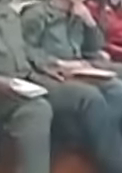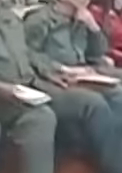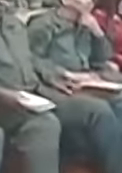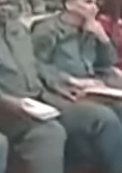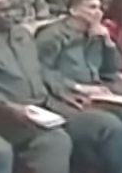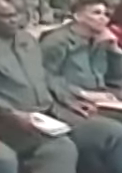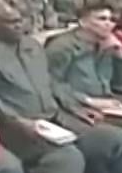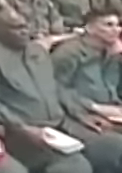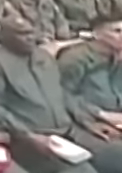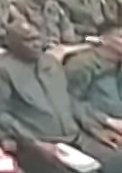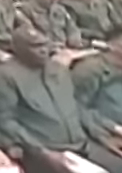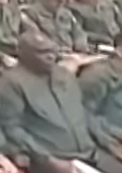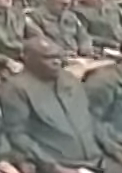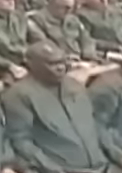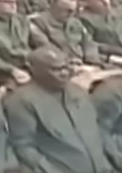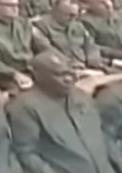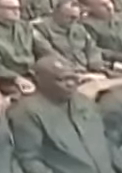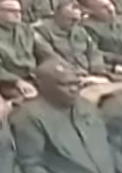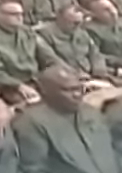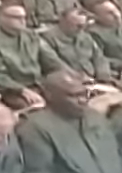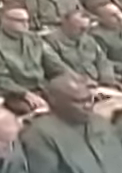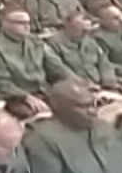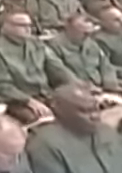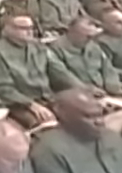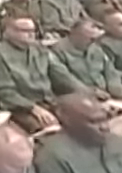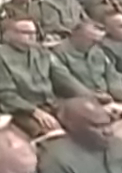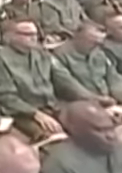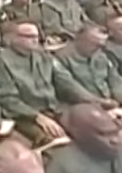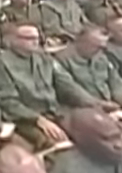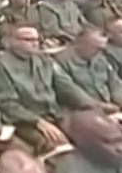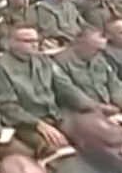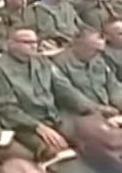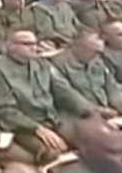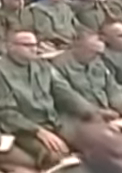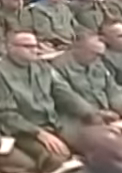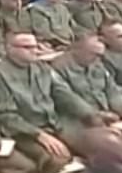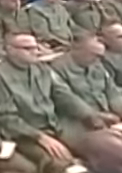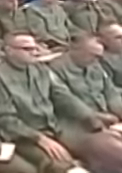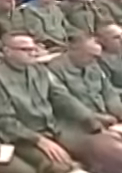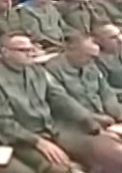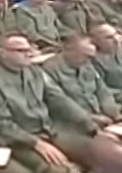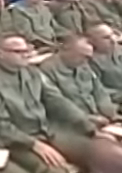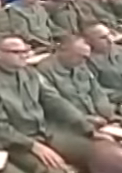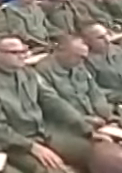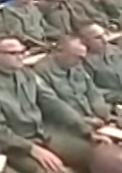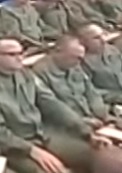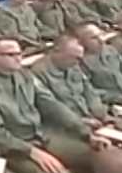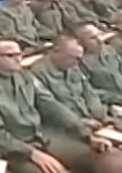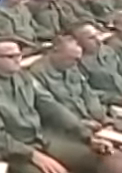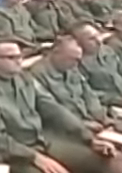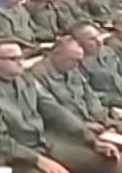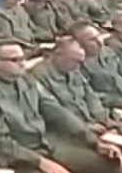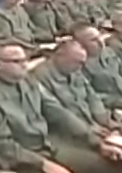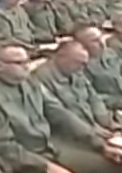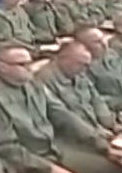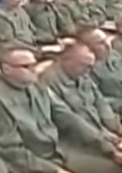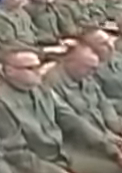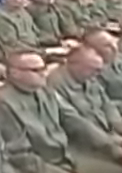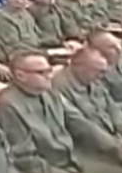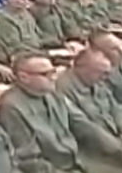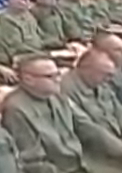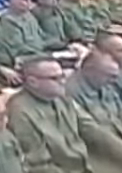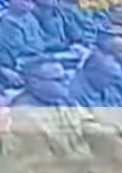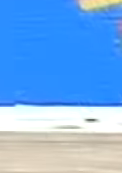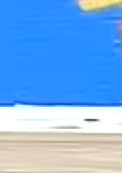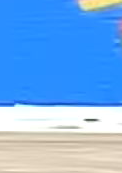militar, un país sin Estado, sumido en el caos, en la división. ¡Pum! Nos clavaron el laudo